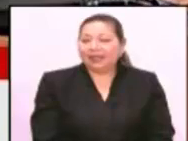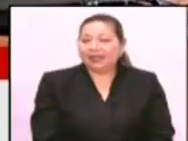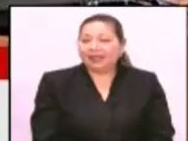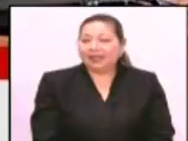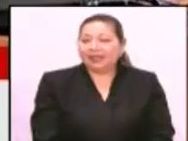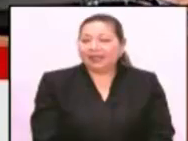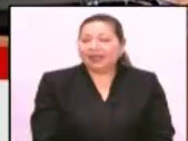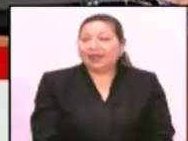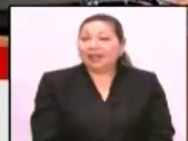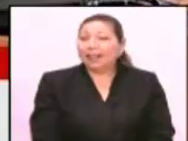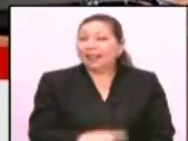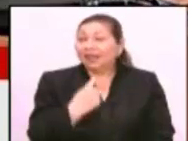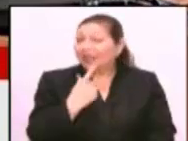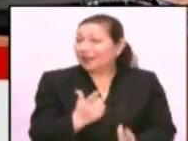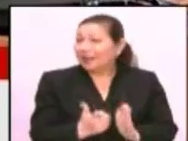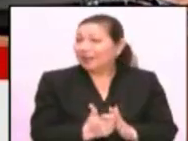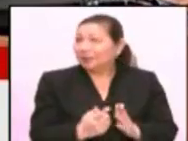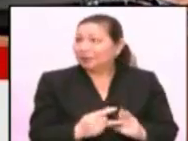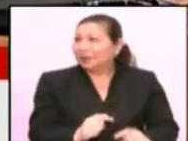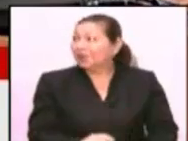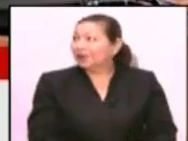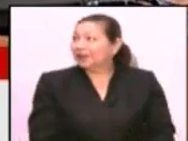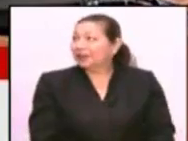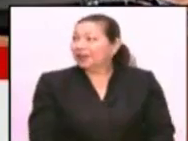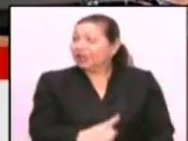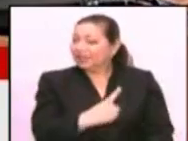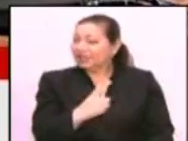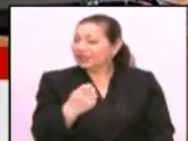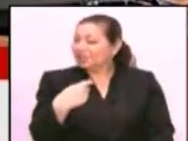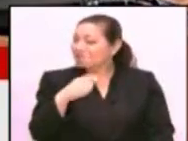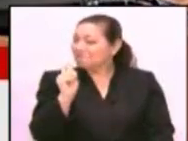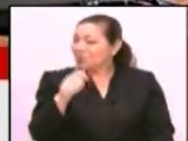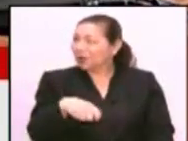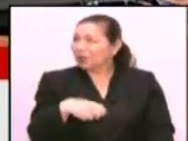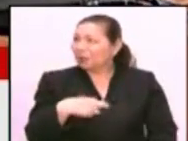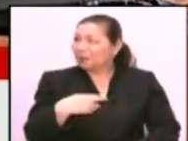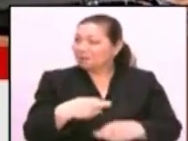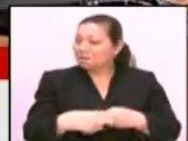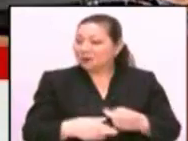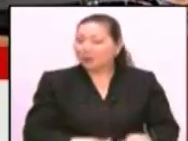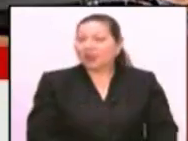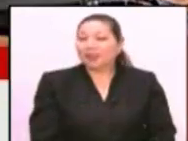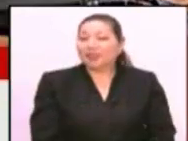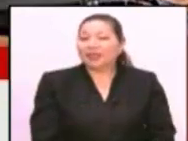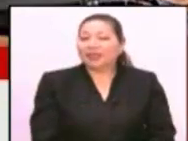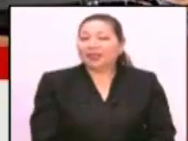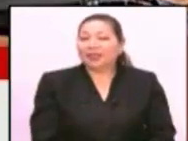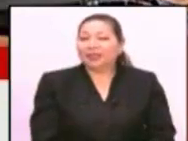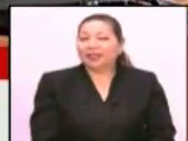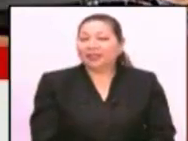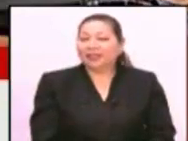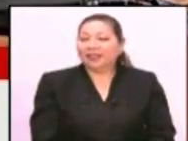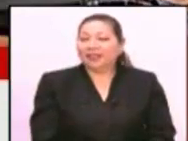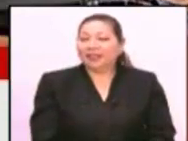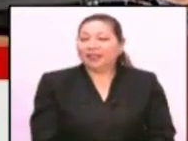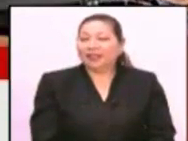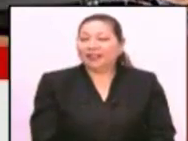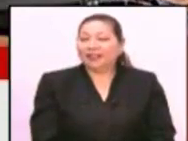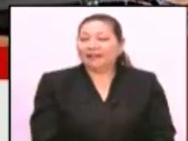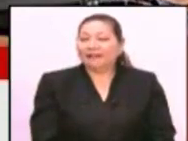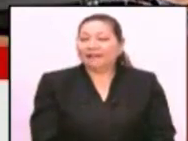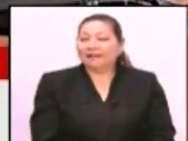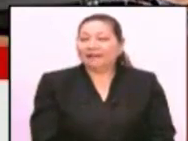Como decía, la ley nos permite del 100% de la producción del interno, no del empresario, del